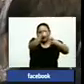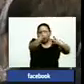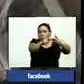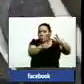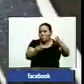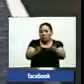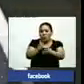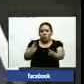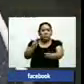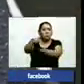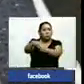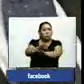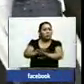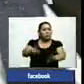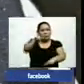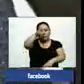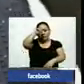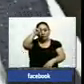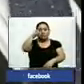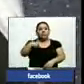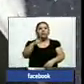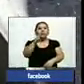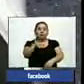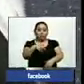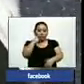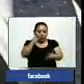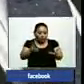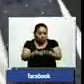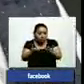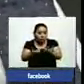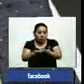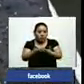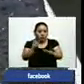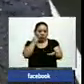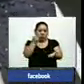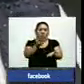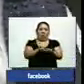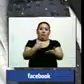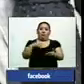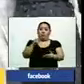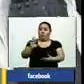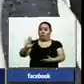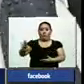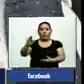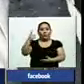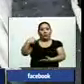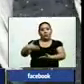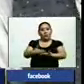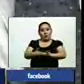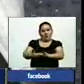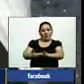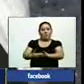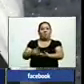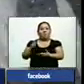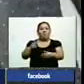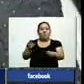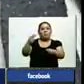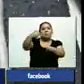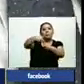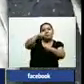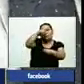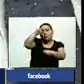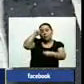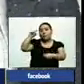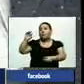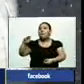con los requisitos de ley. En la investigación efectivamente se le contrató un hijo a esta persona en la Fiscalía General de la